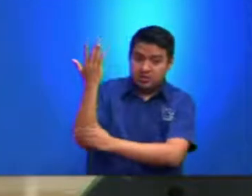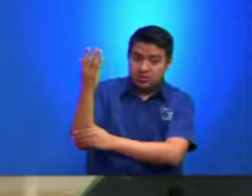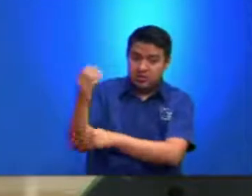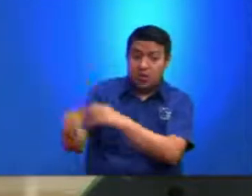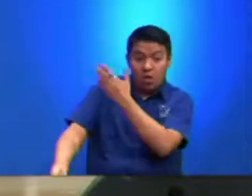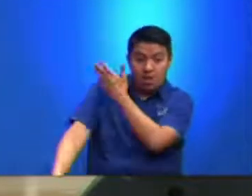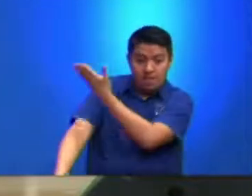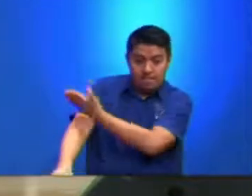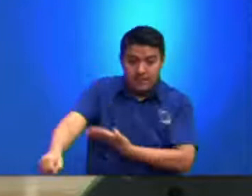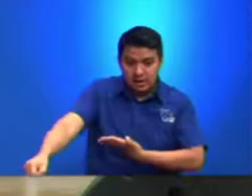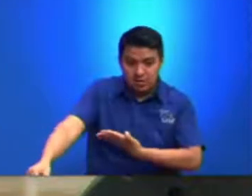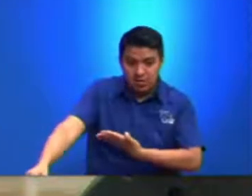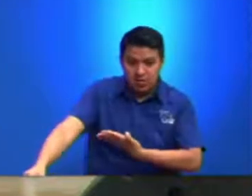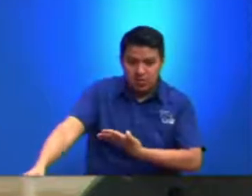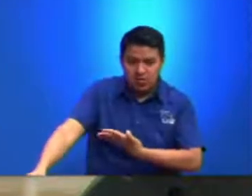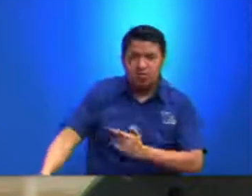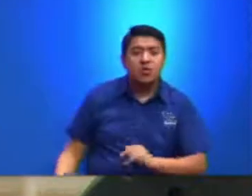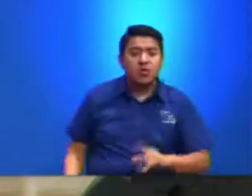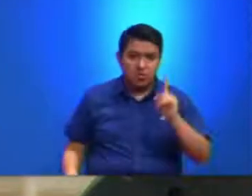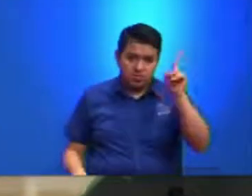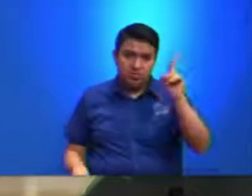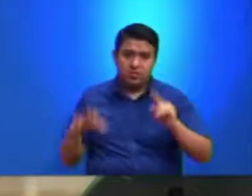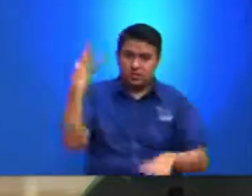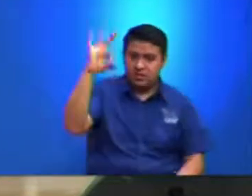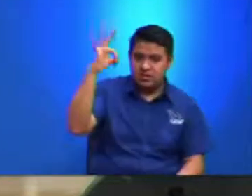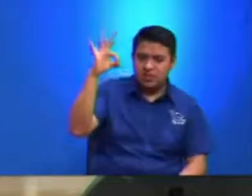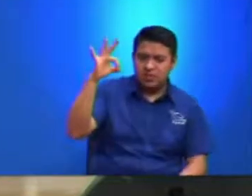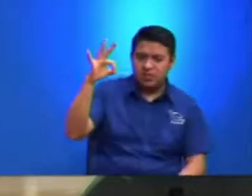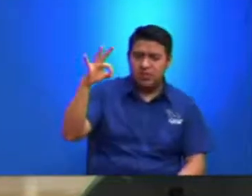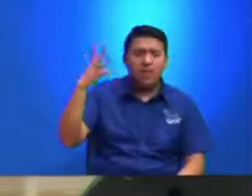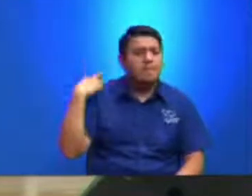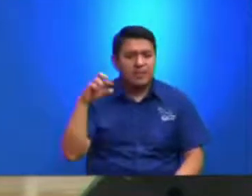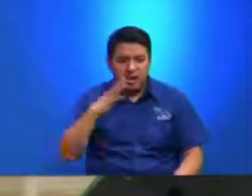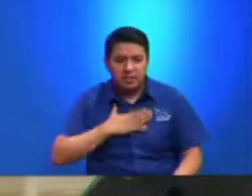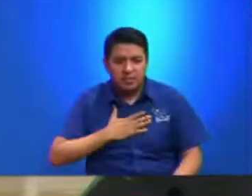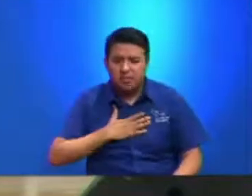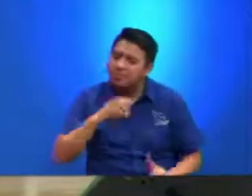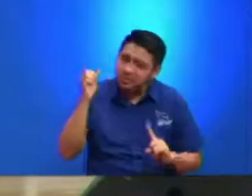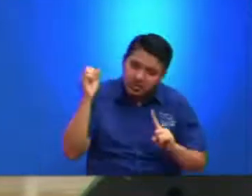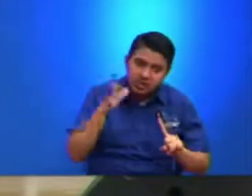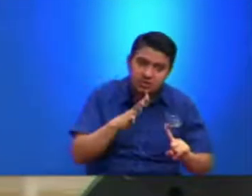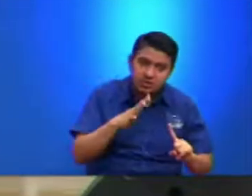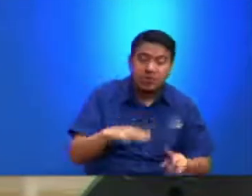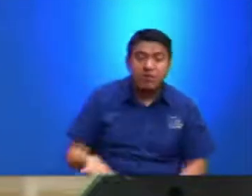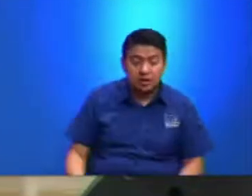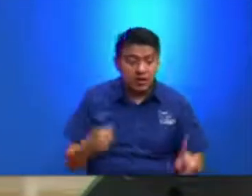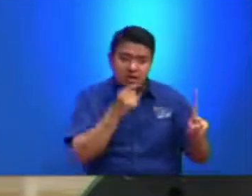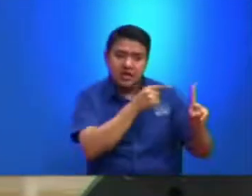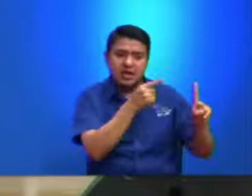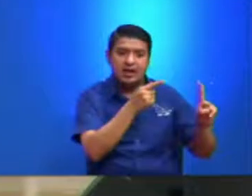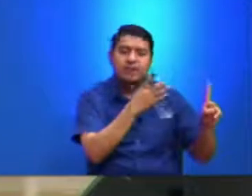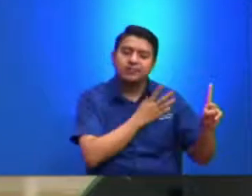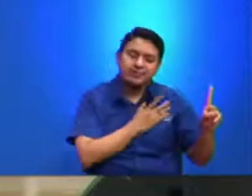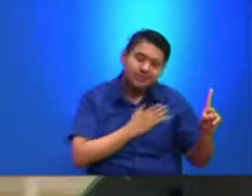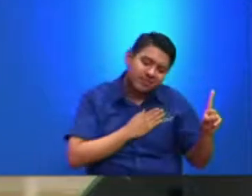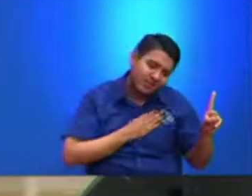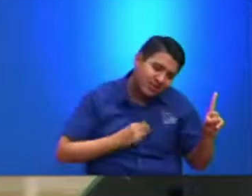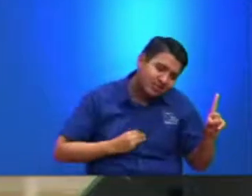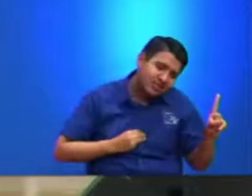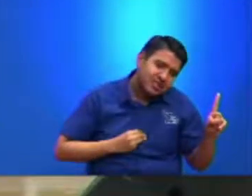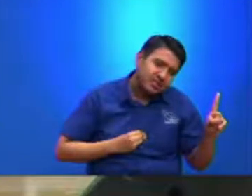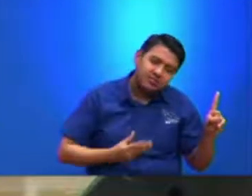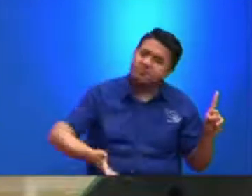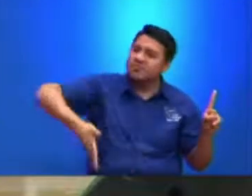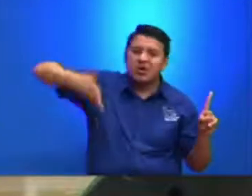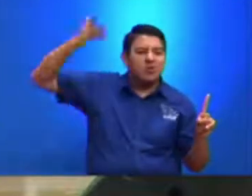y un testimonio que a mí siempre me ha bendecido, siempre. Y entonces un día él estaba bien triste, hace años, ¿verdad? Él